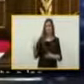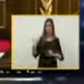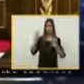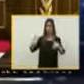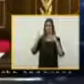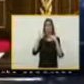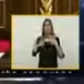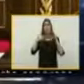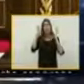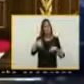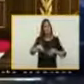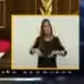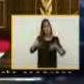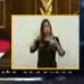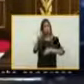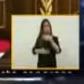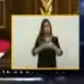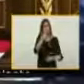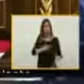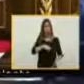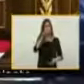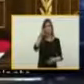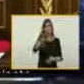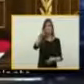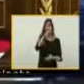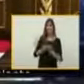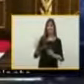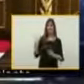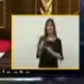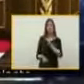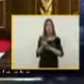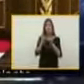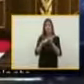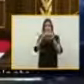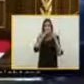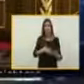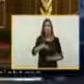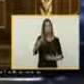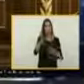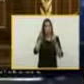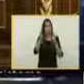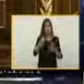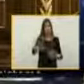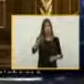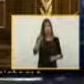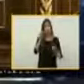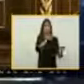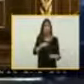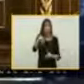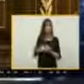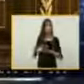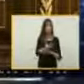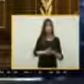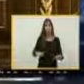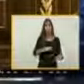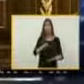yo, sinceramente, creo que no, por dos razones fundamentales. Para ser presidente, él tiene que desdecirse de algo que ha dicho en la votación de... Es decir, la teoría de juegos tiene algunos